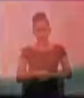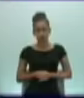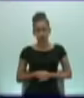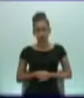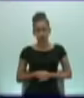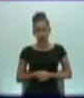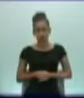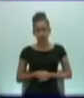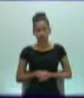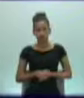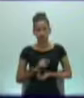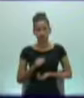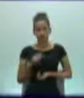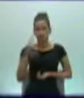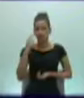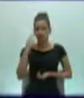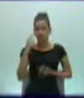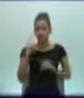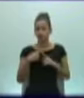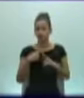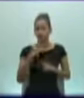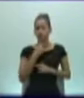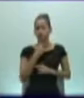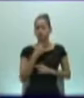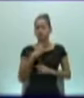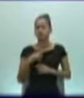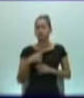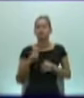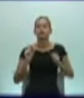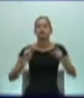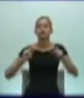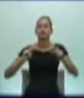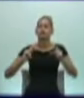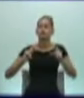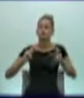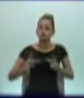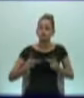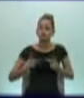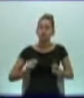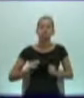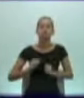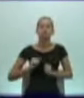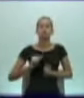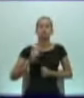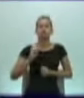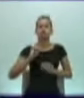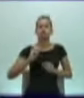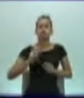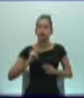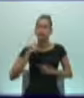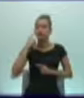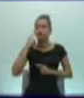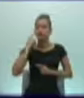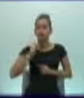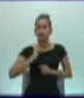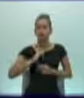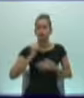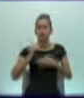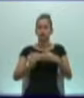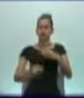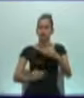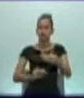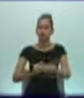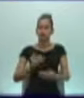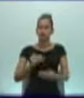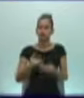Vamos a ver otro ejemplo entonces, para repetir, para volver a ver cuál es el procedimiento a seguir. Y fíjense sobre todo en la